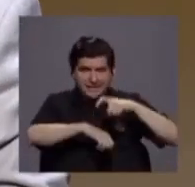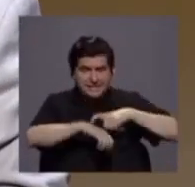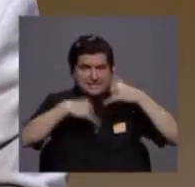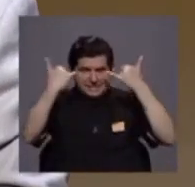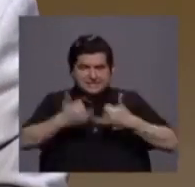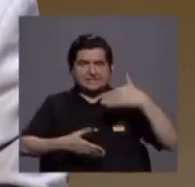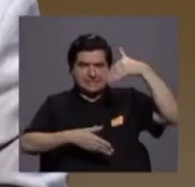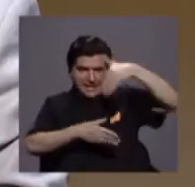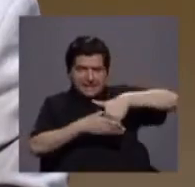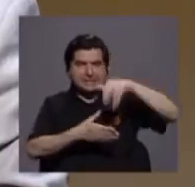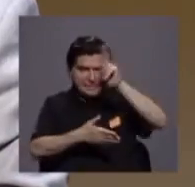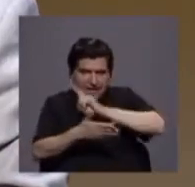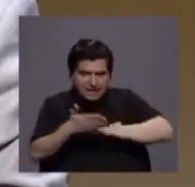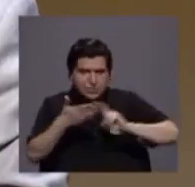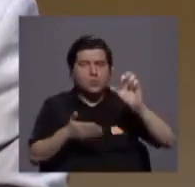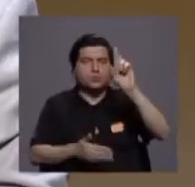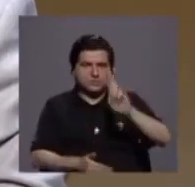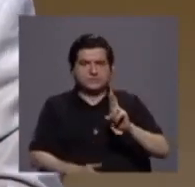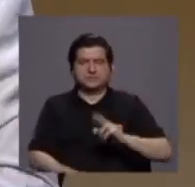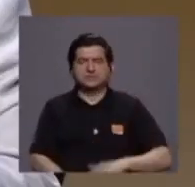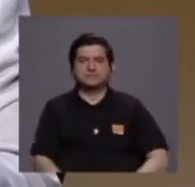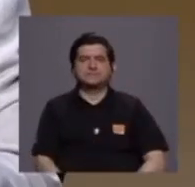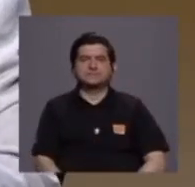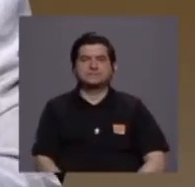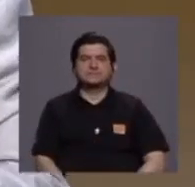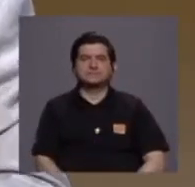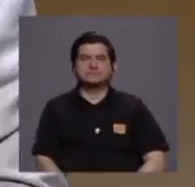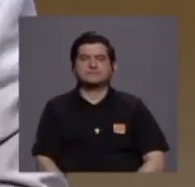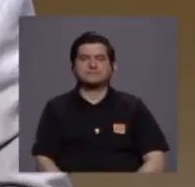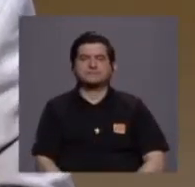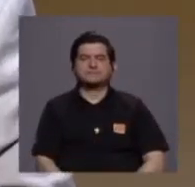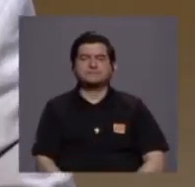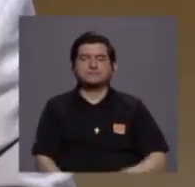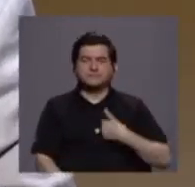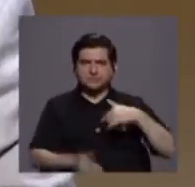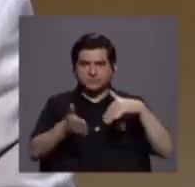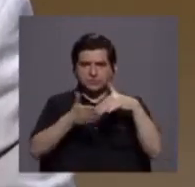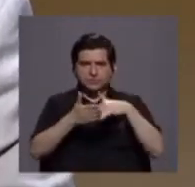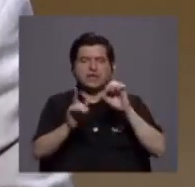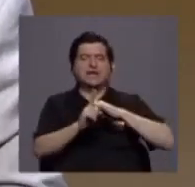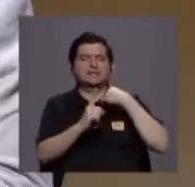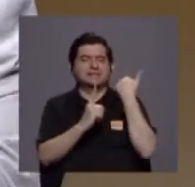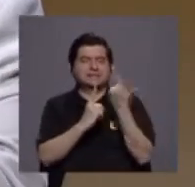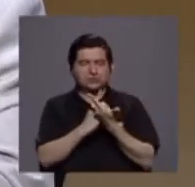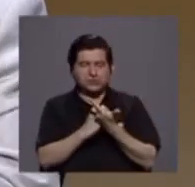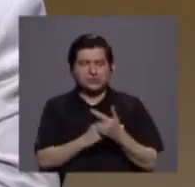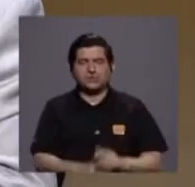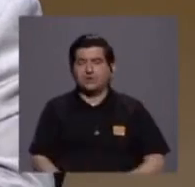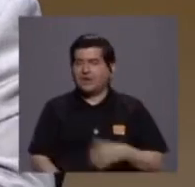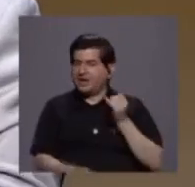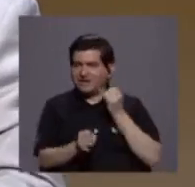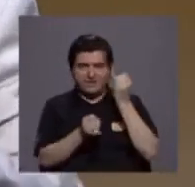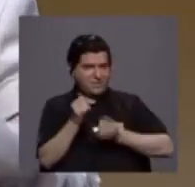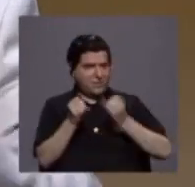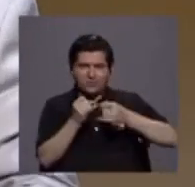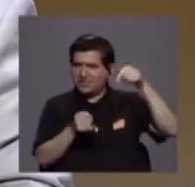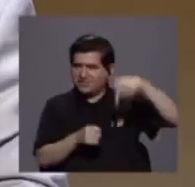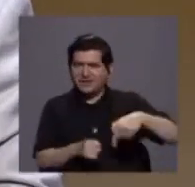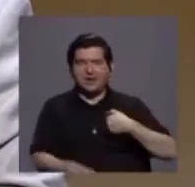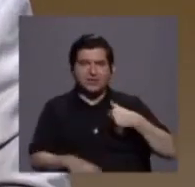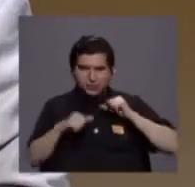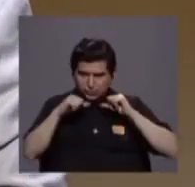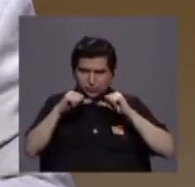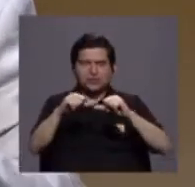estaba ingresando a la Universidad de Costa Rica y era estudiante de sociología, carrera que no terminé acá. Yo seguí la